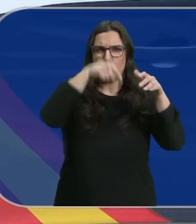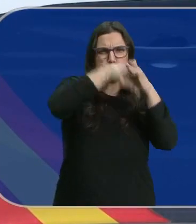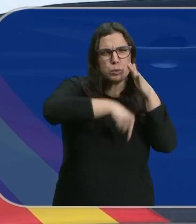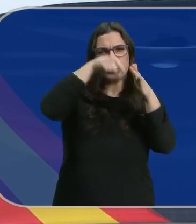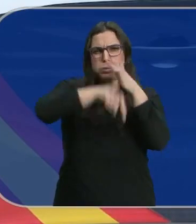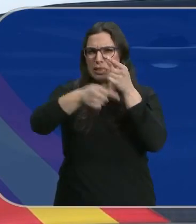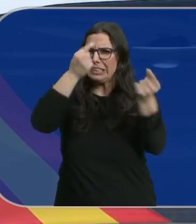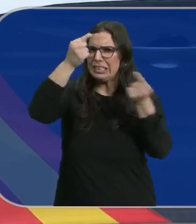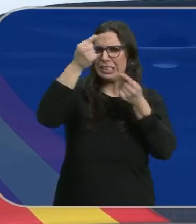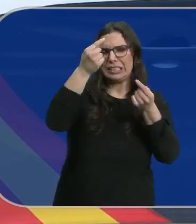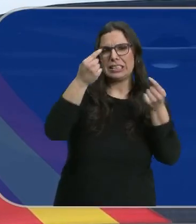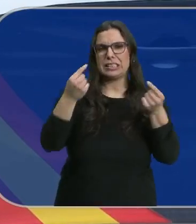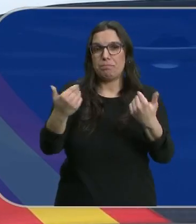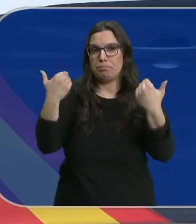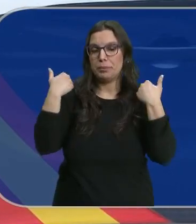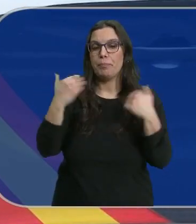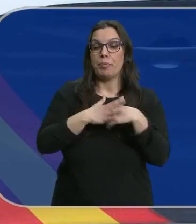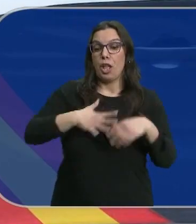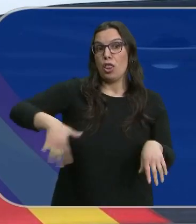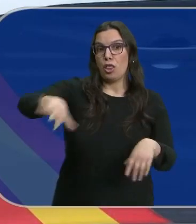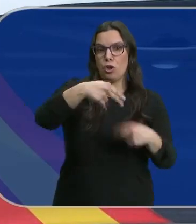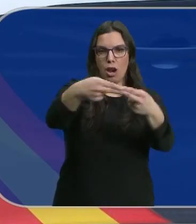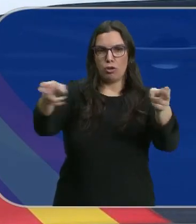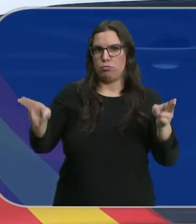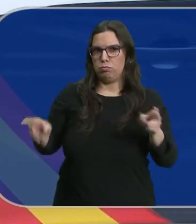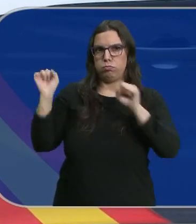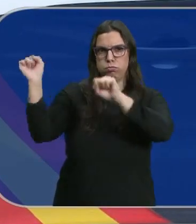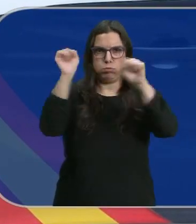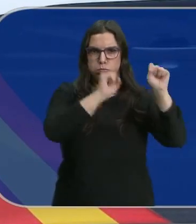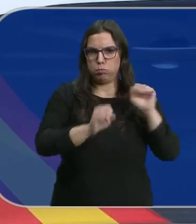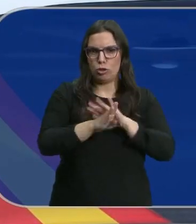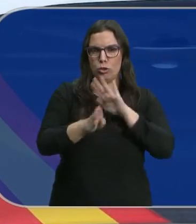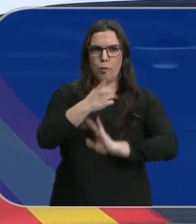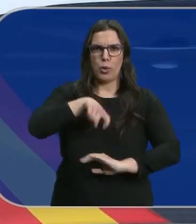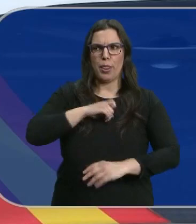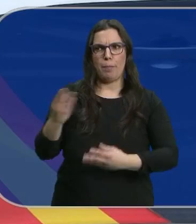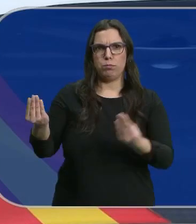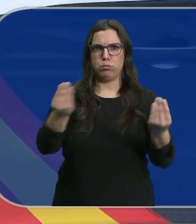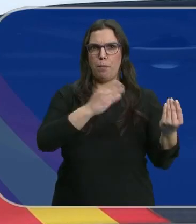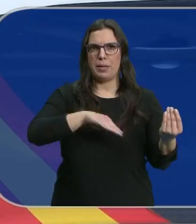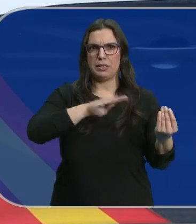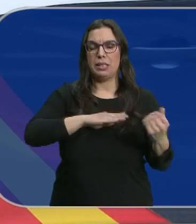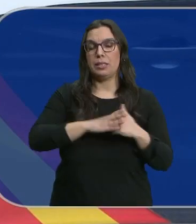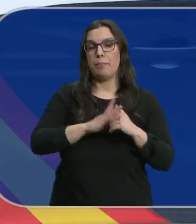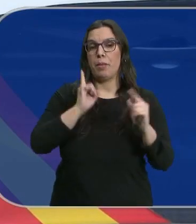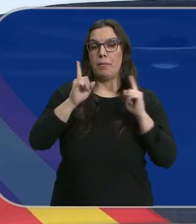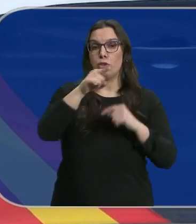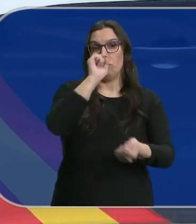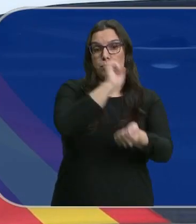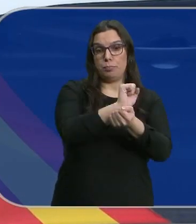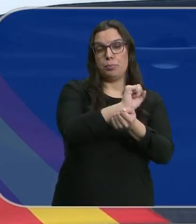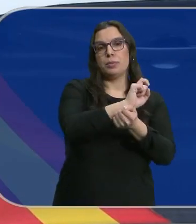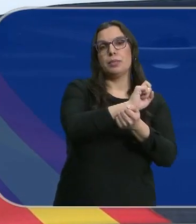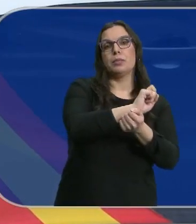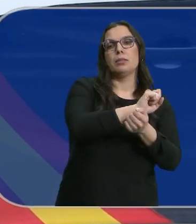bien exhaustivo por parte de los investigadores. La zona, como veis, sigue acordonada y con una importante presencia policial. Está previsto que este arrestado